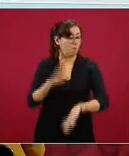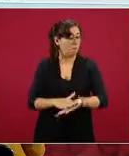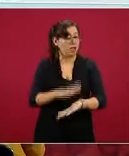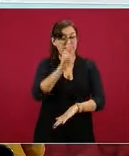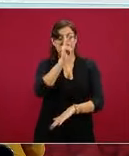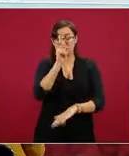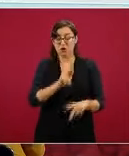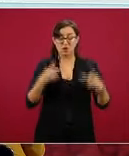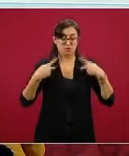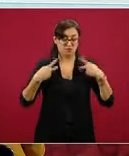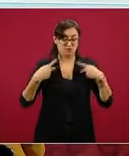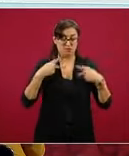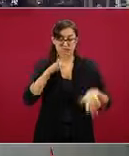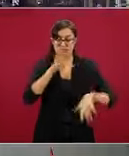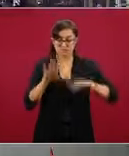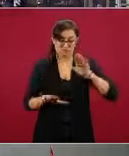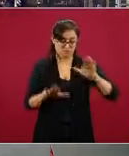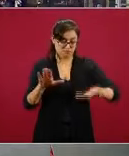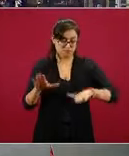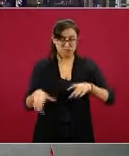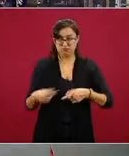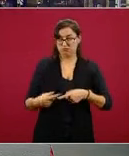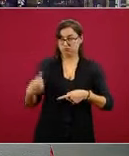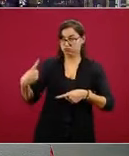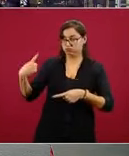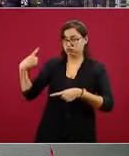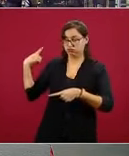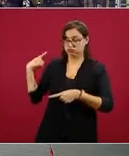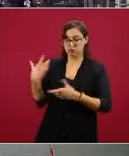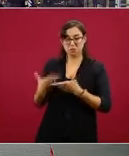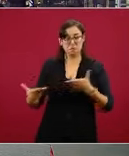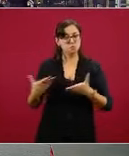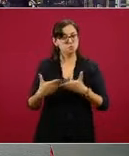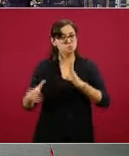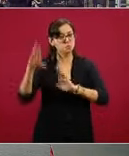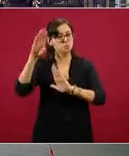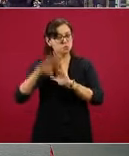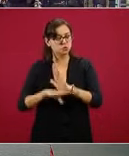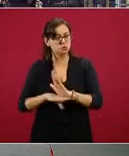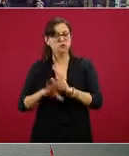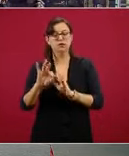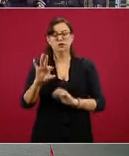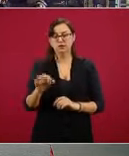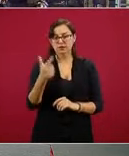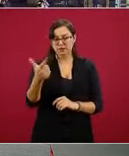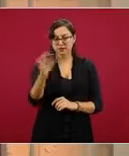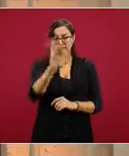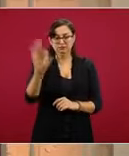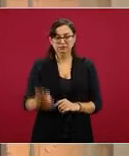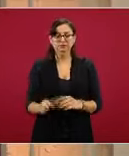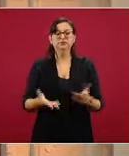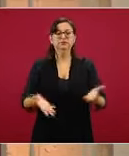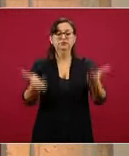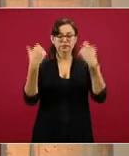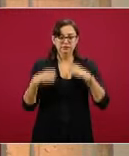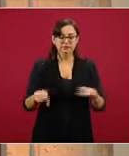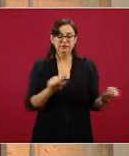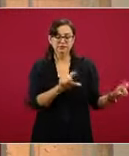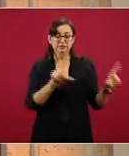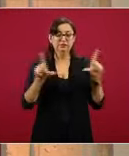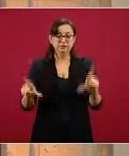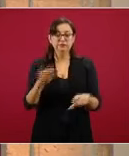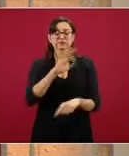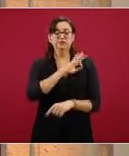mayor cantidad de defunciones. Y bueno, finalmente en la siguiente diapositiva actualizamos